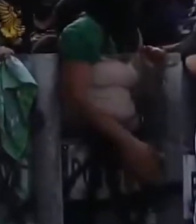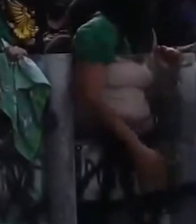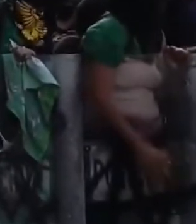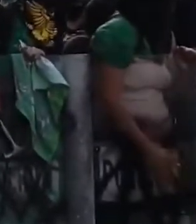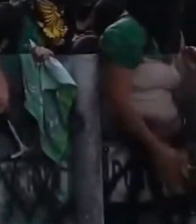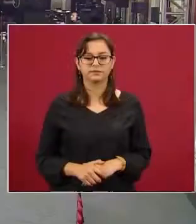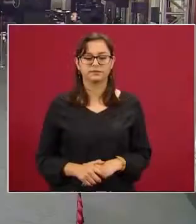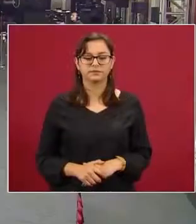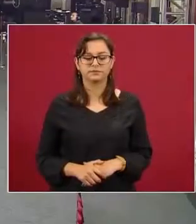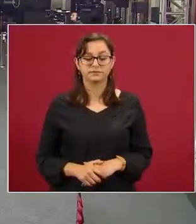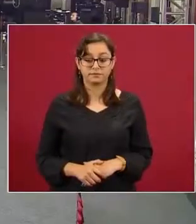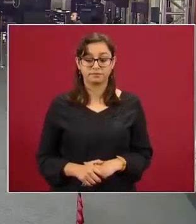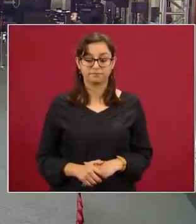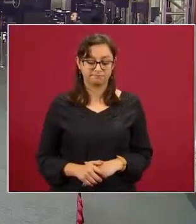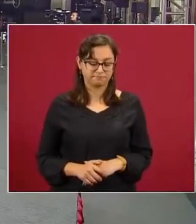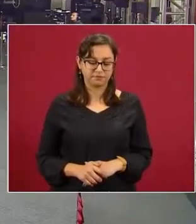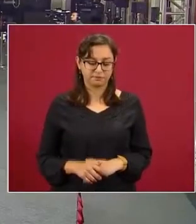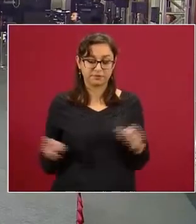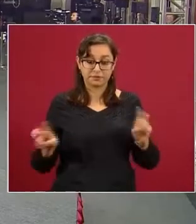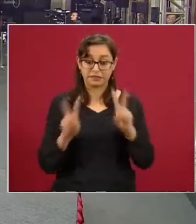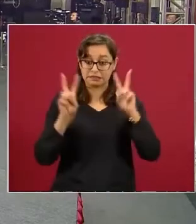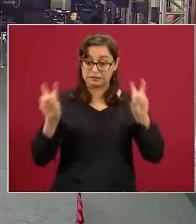la manifestación. No son